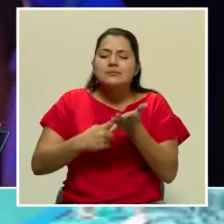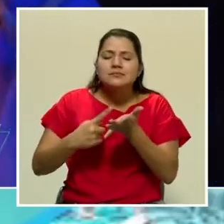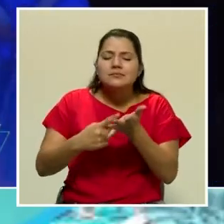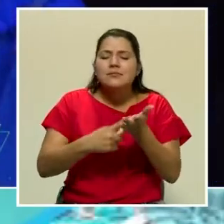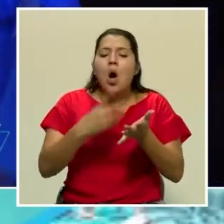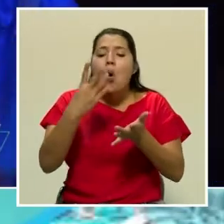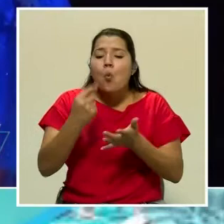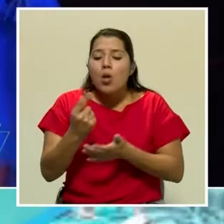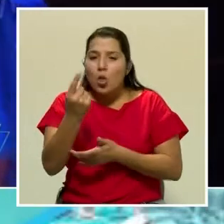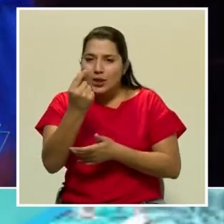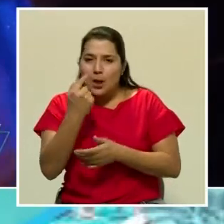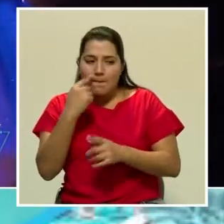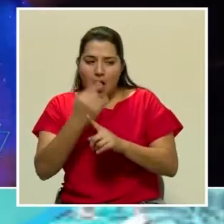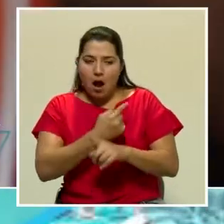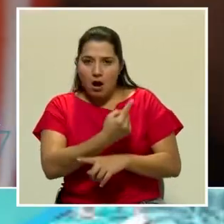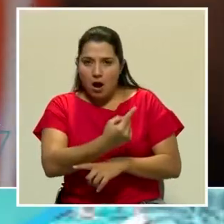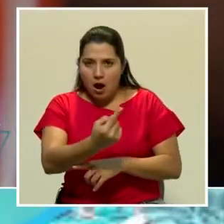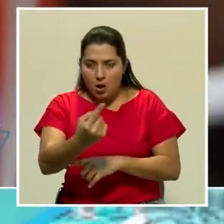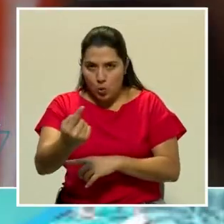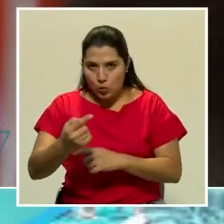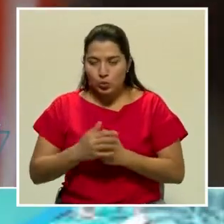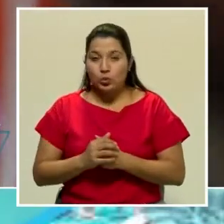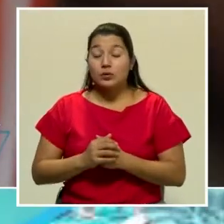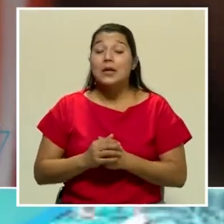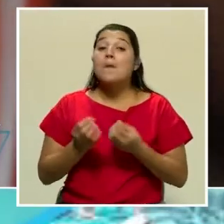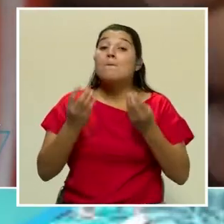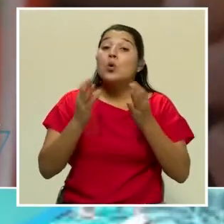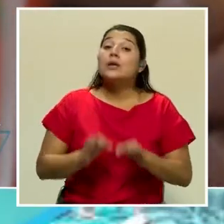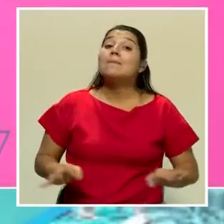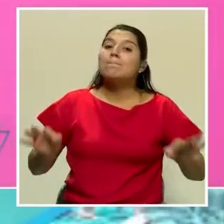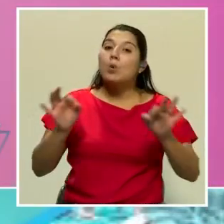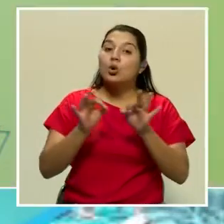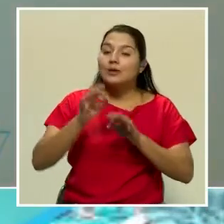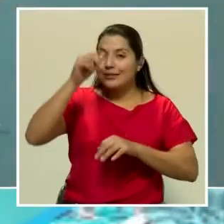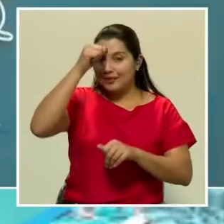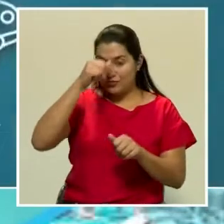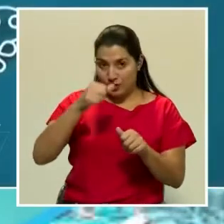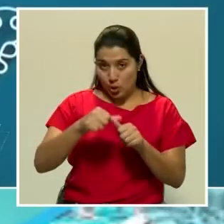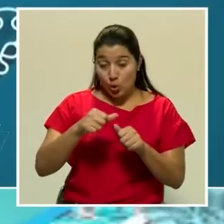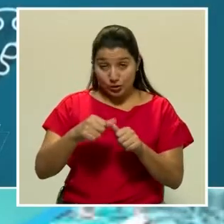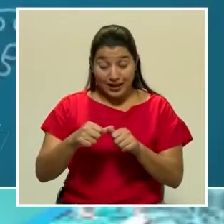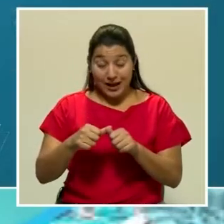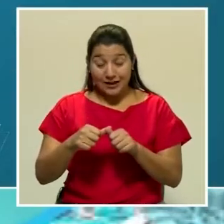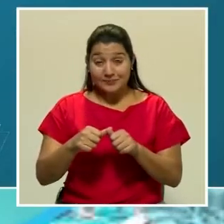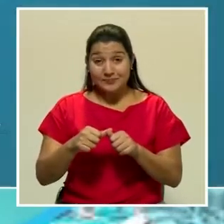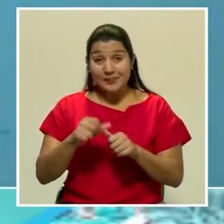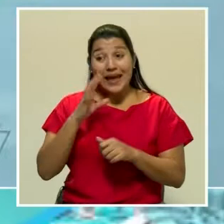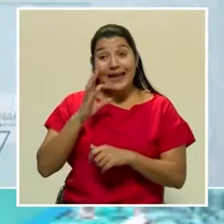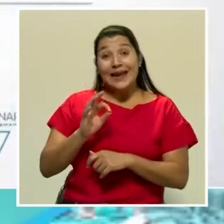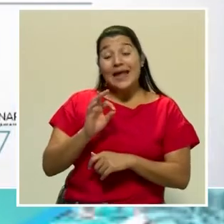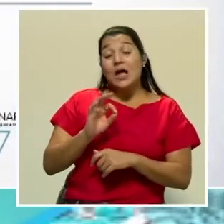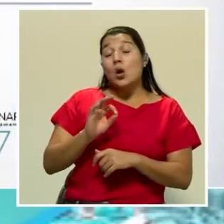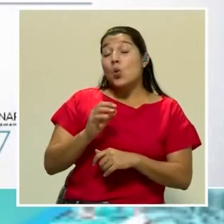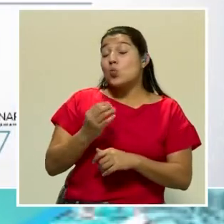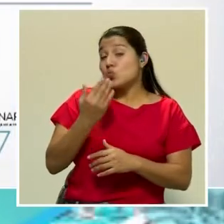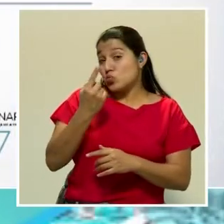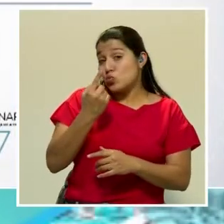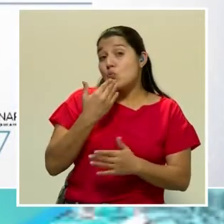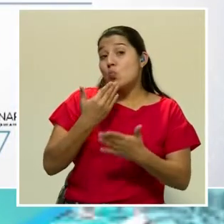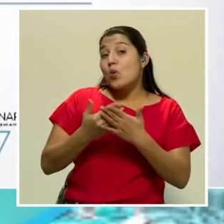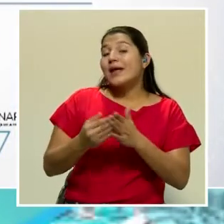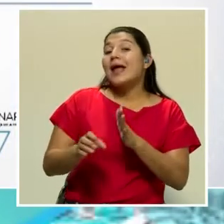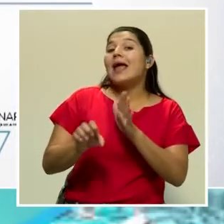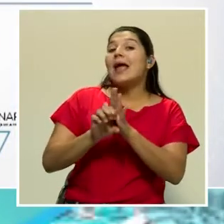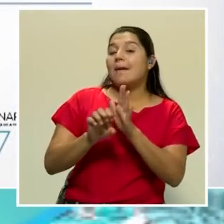datos reales. Es muy importante recordar, y creo que este es un ejemplo muy bueno de cuánto